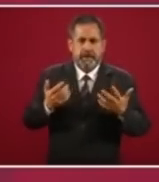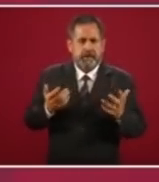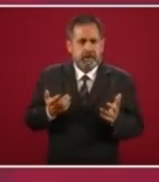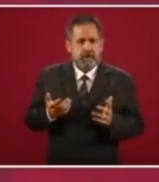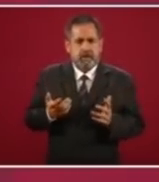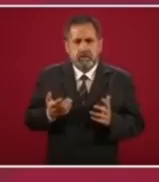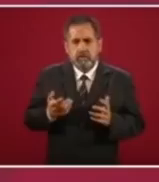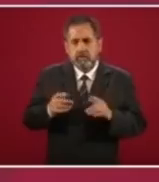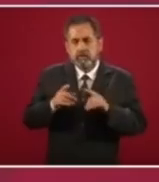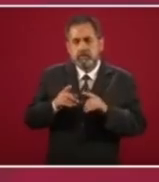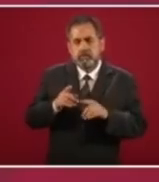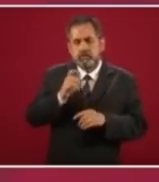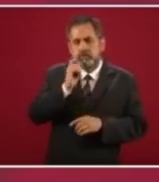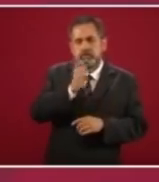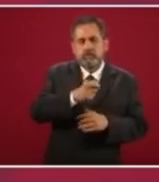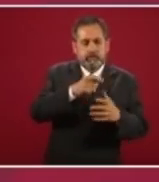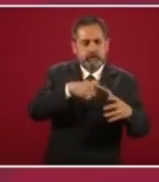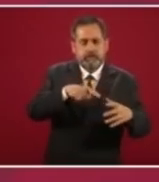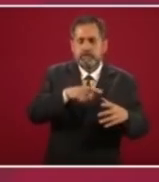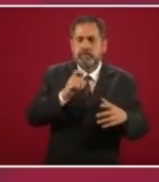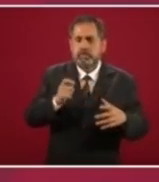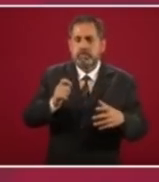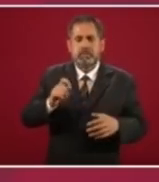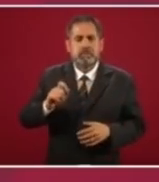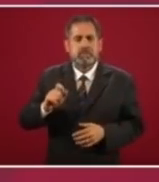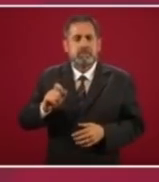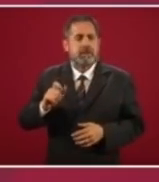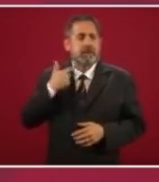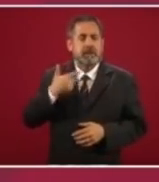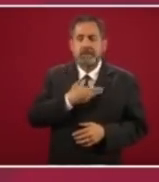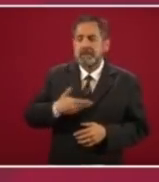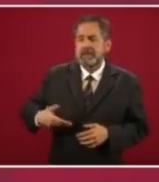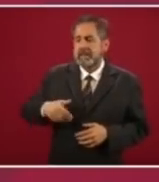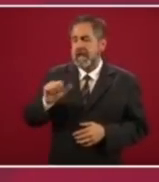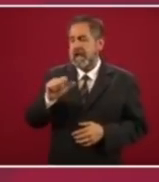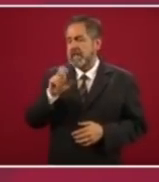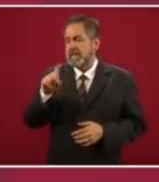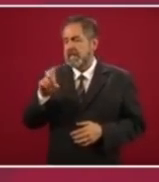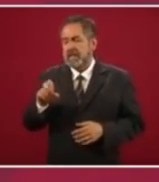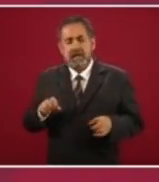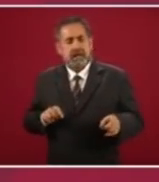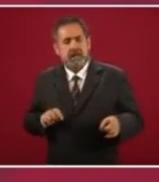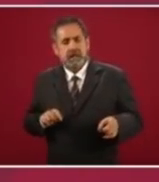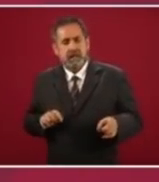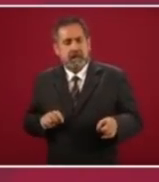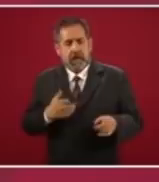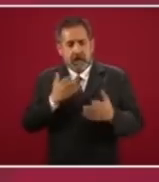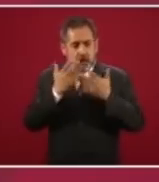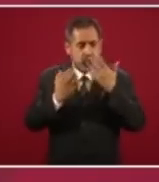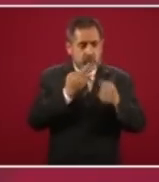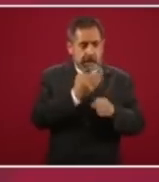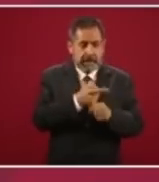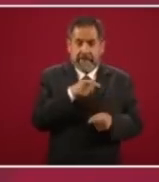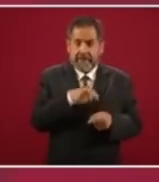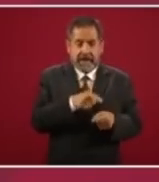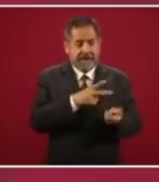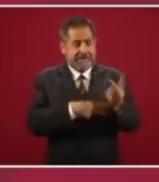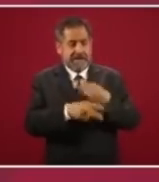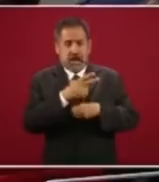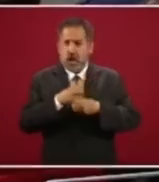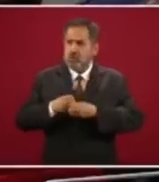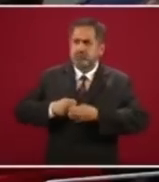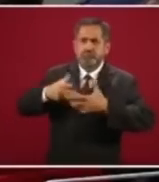son, como decía el presidente Allende, los estudiantes son la levadura. O